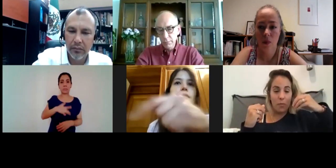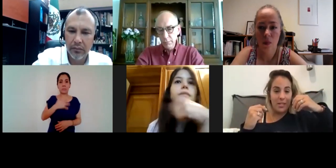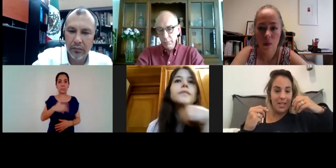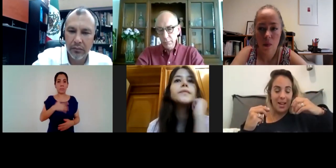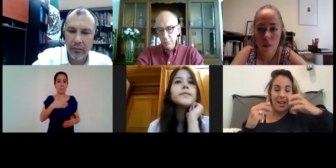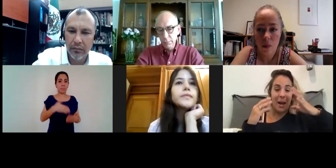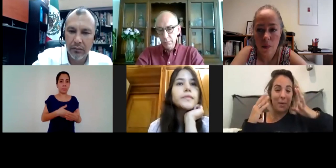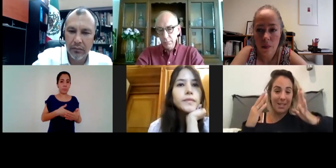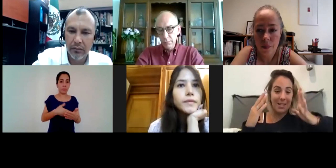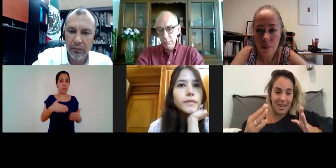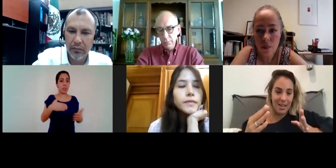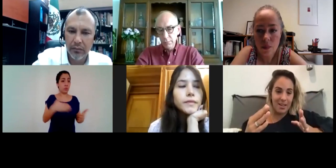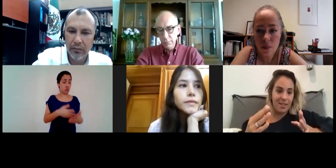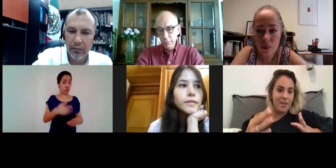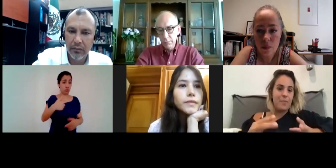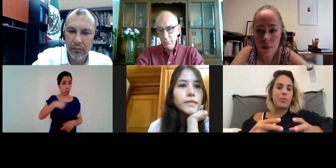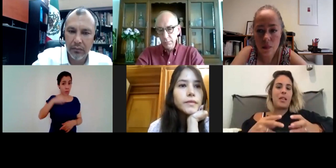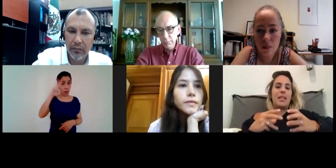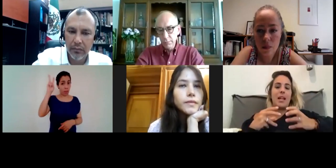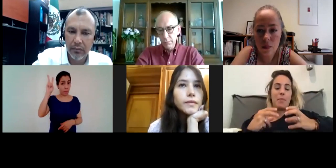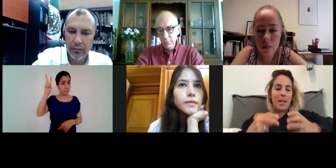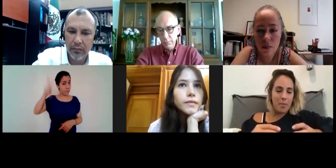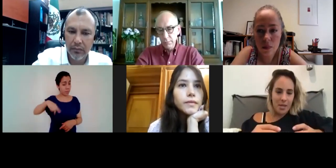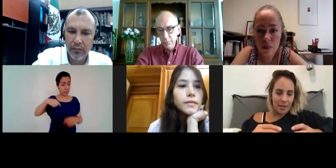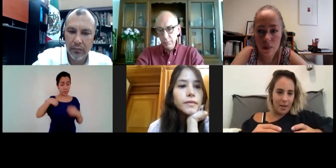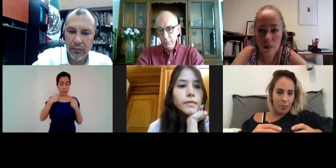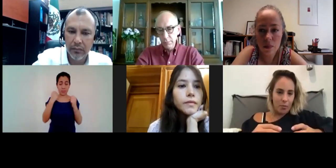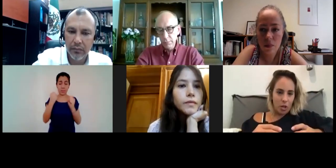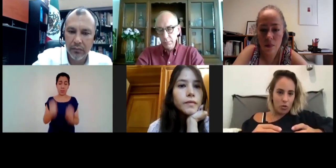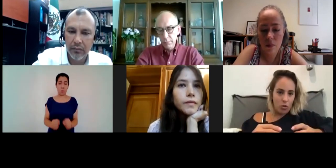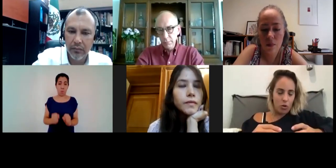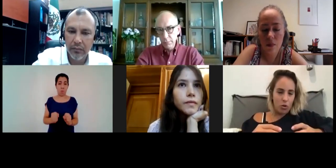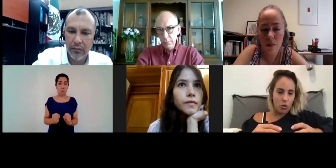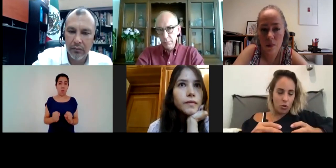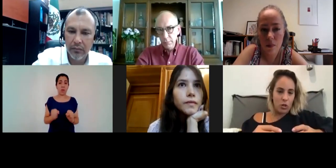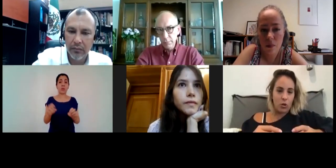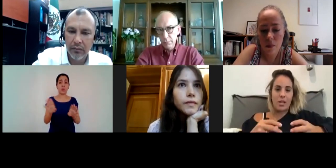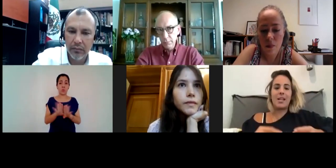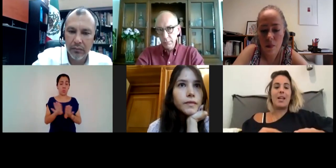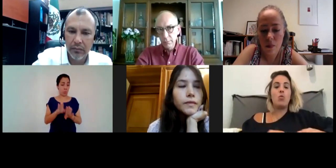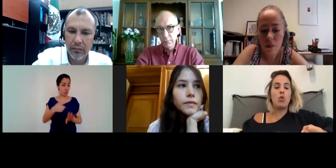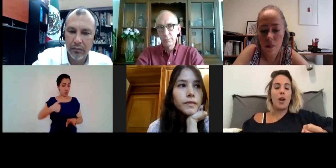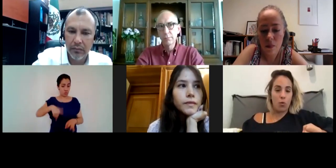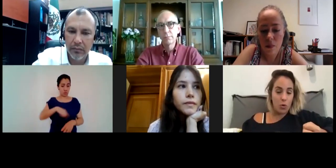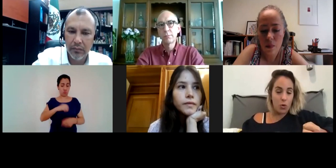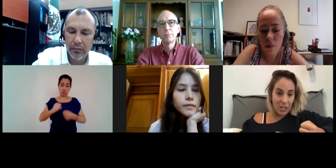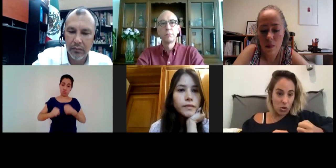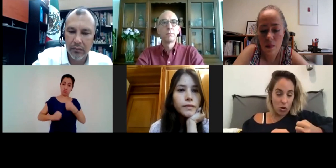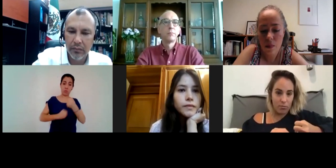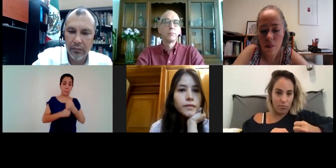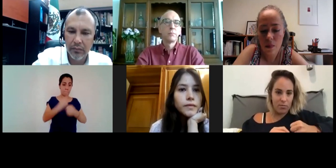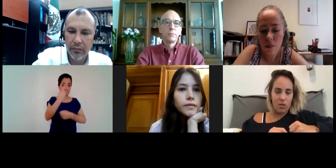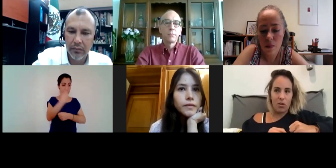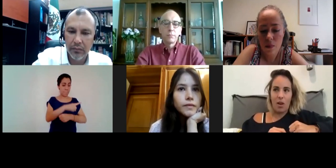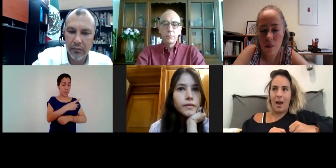estoy convencida que la base de la pirámide que tenemos que construir con nuestros hijos es, uno, la